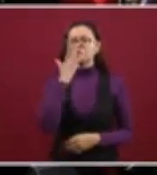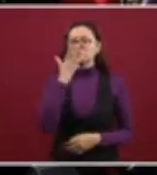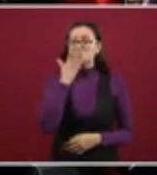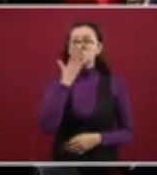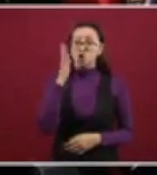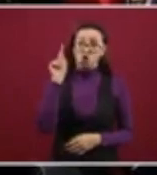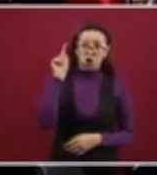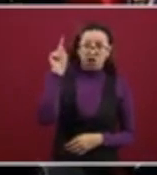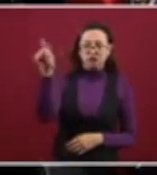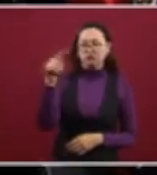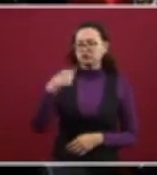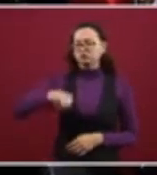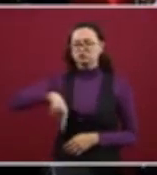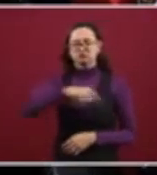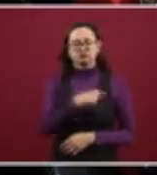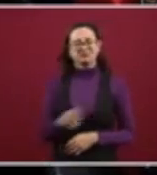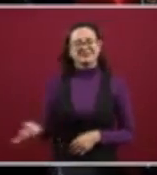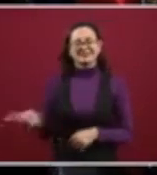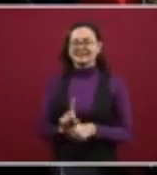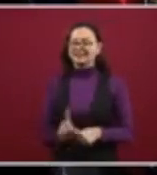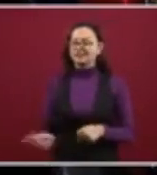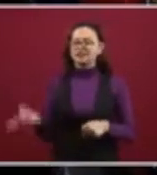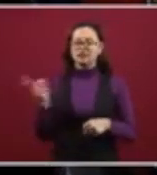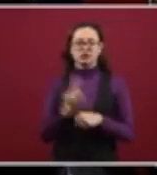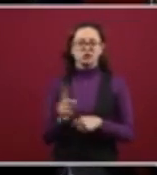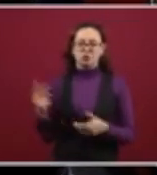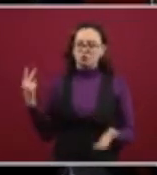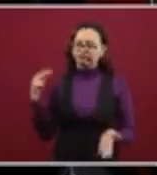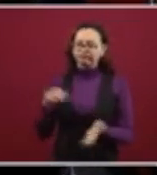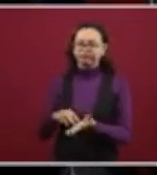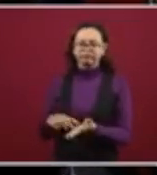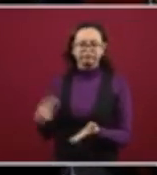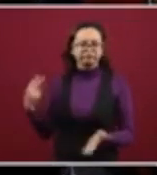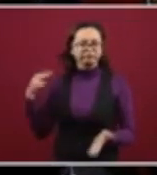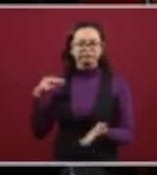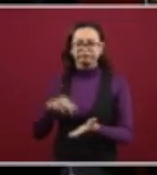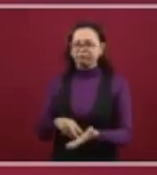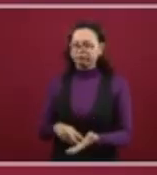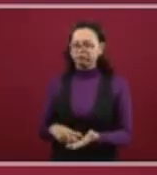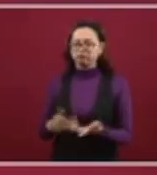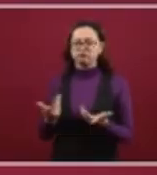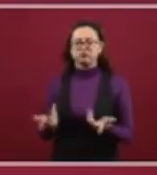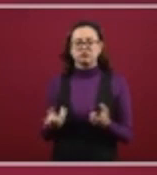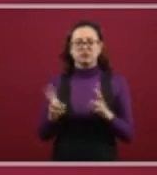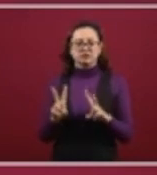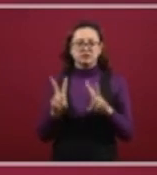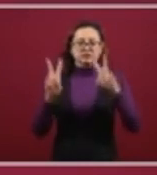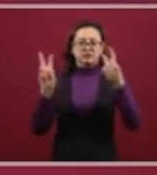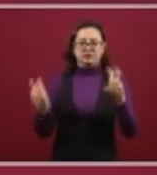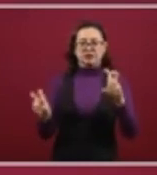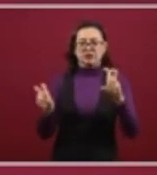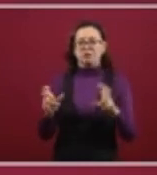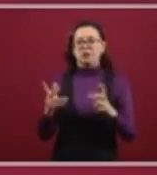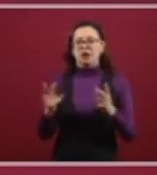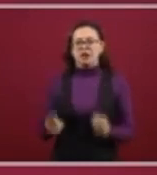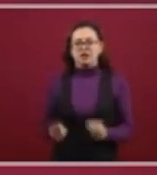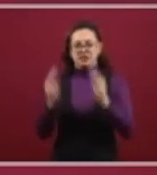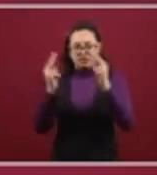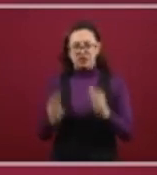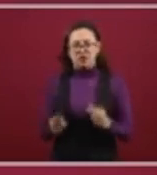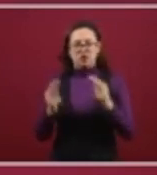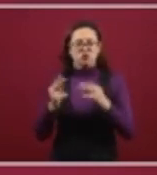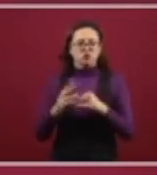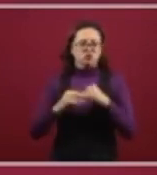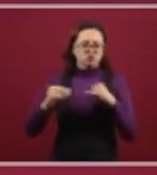visitas permanentes de nuestro personal, casualmente ahora los que tienen que ver con todo lo relacionado con la comercialización de granos